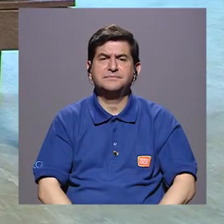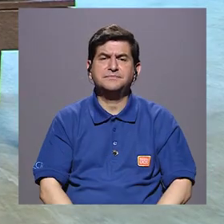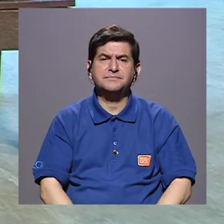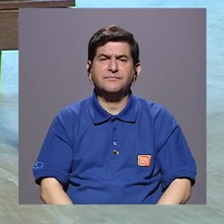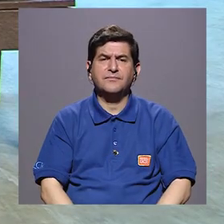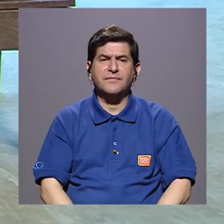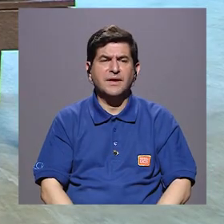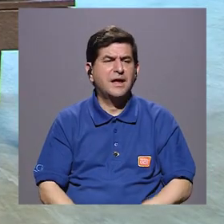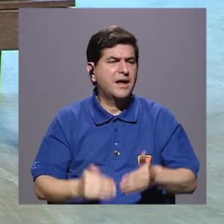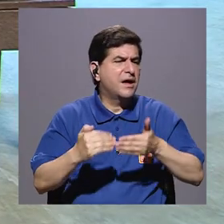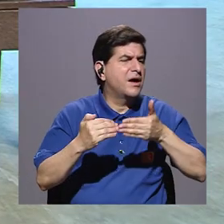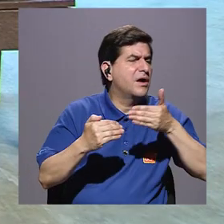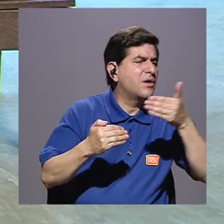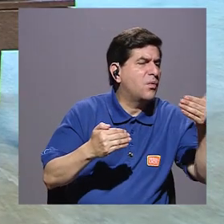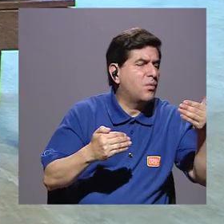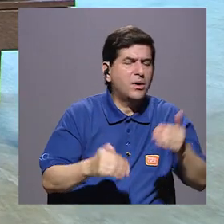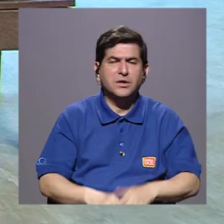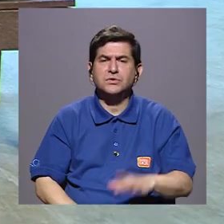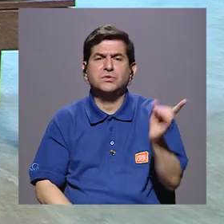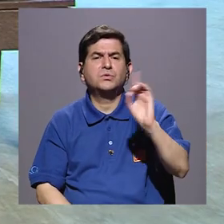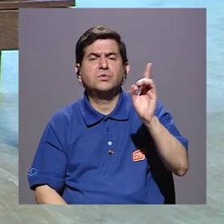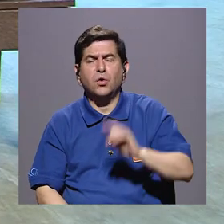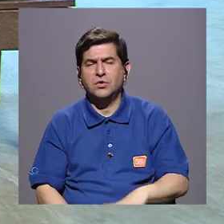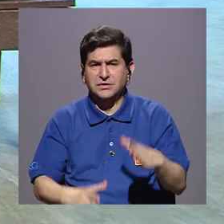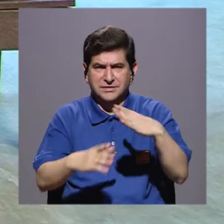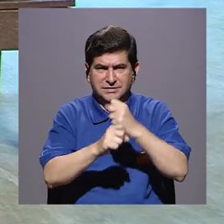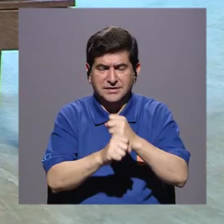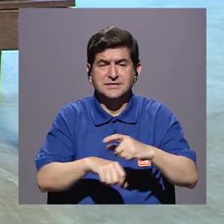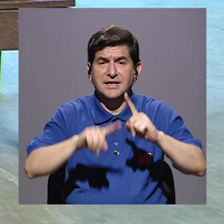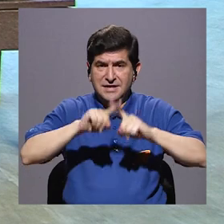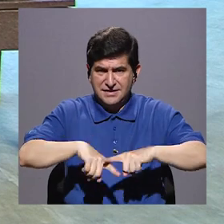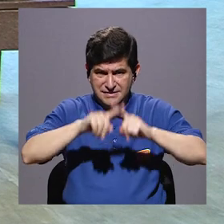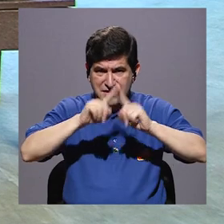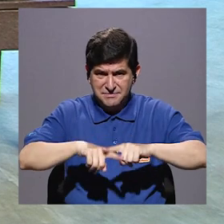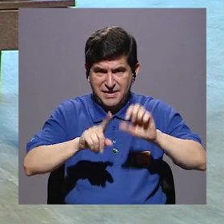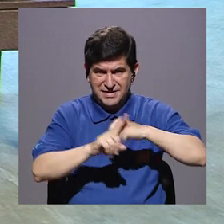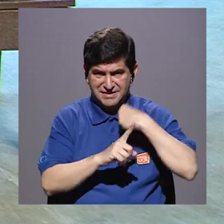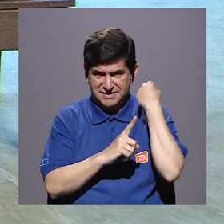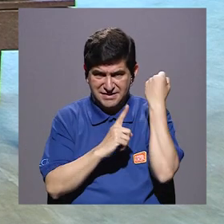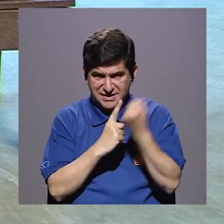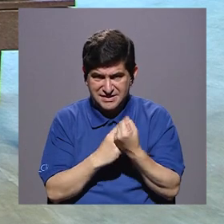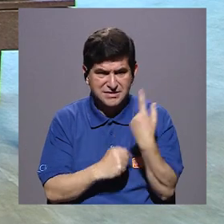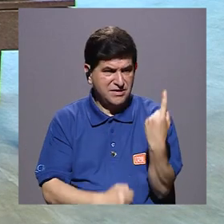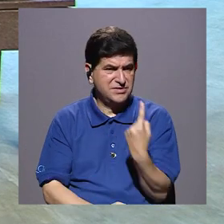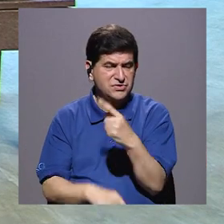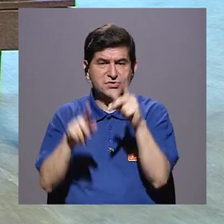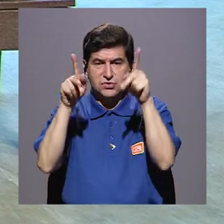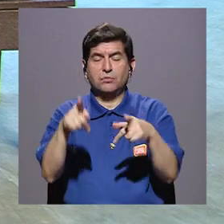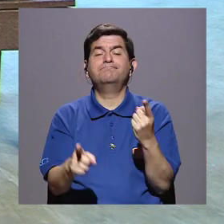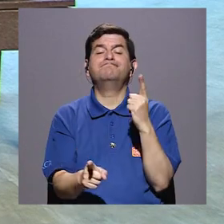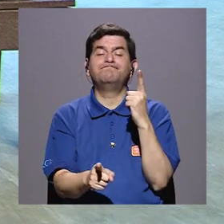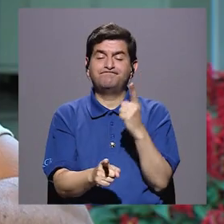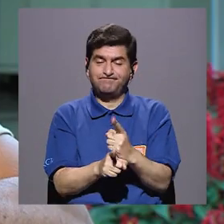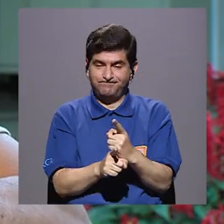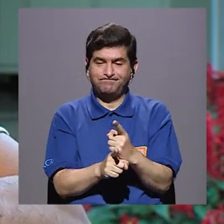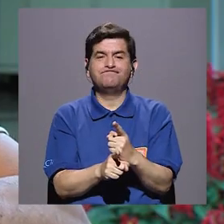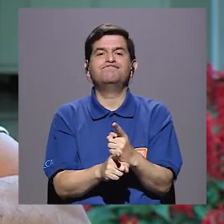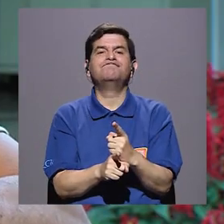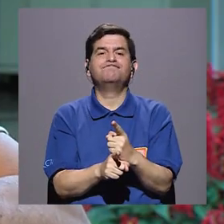el cuándo y el dónde se pueden realizar esos ejercicios, pues me imagino que va a depender también de las condiciones de cada persona. Es